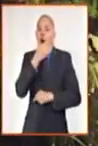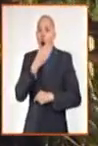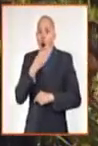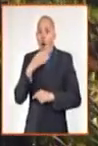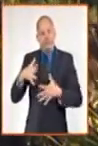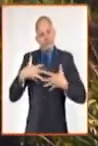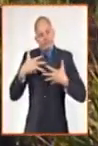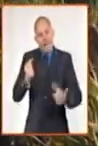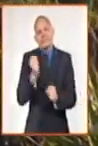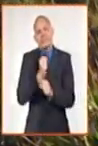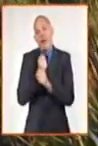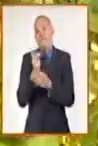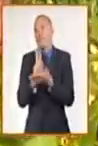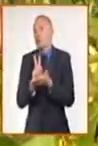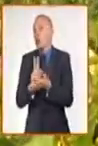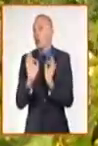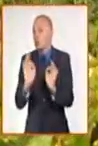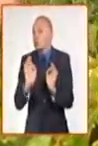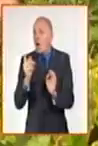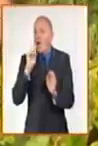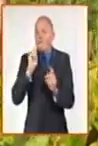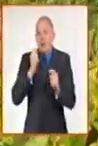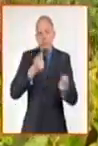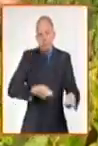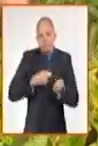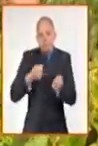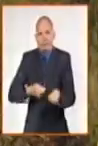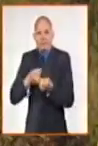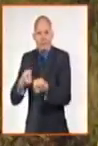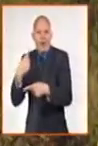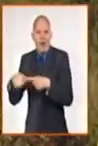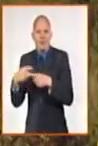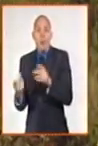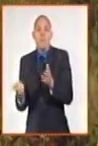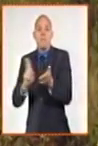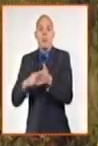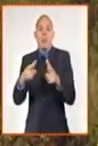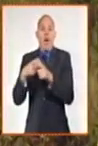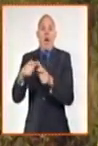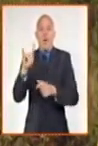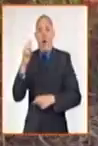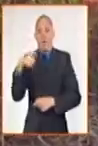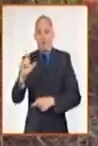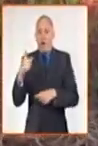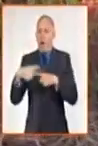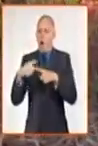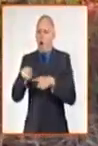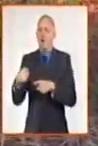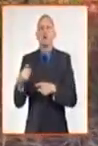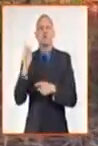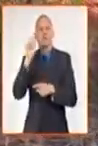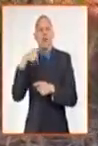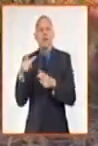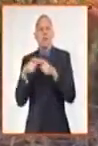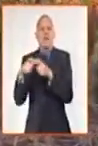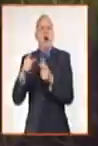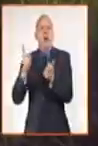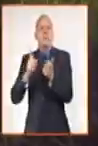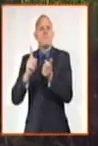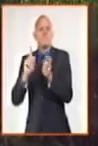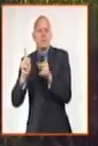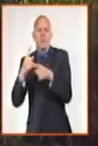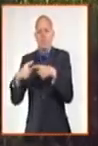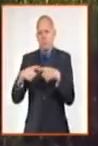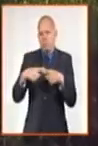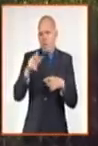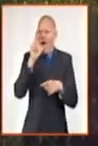con jornadas de trabajo voluntario en apoyo a labores agrícolas. Integrantes de la Unión de Jóvenes Comunistas junto a otras organizaciones políticas y de masa se